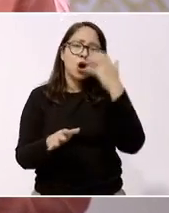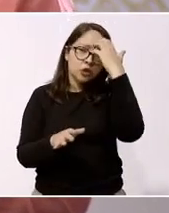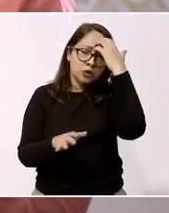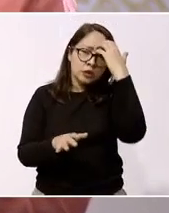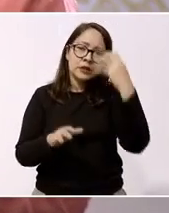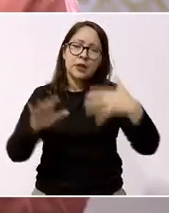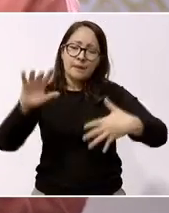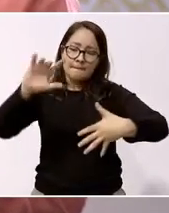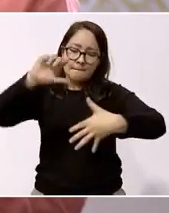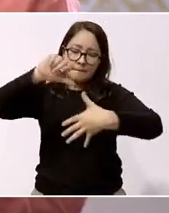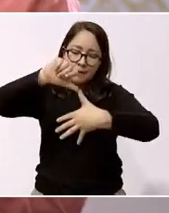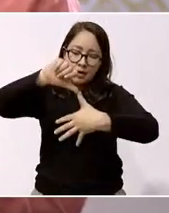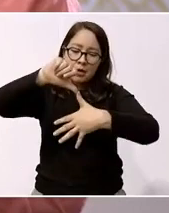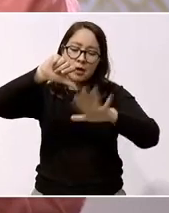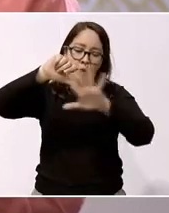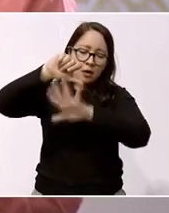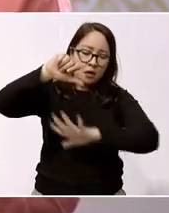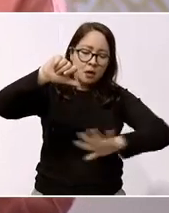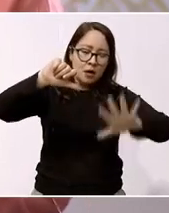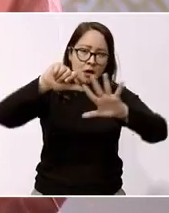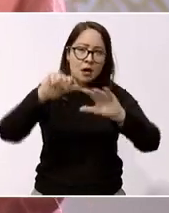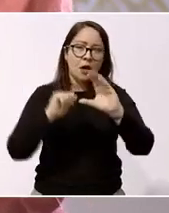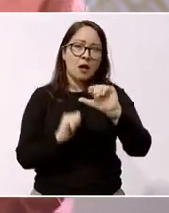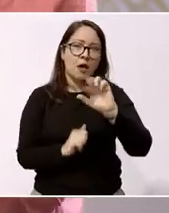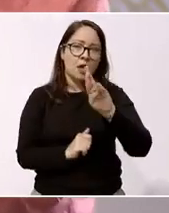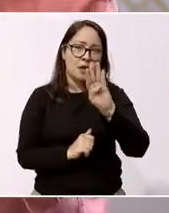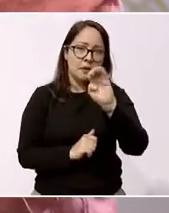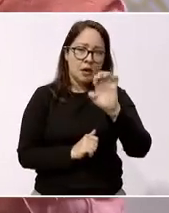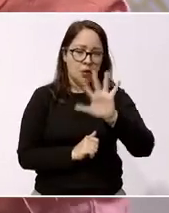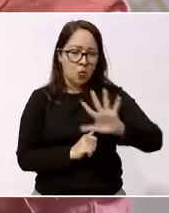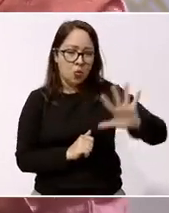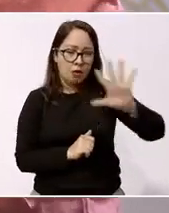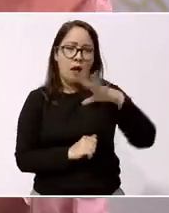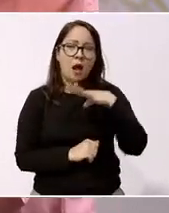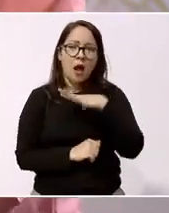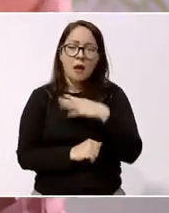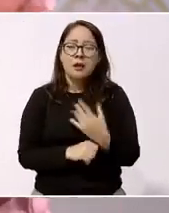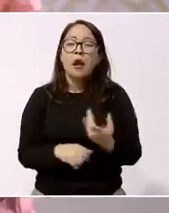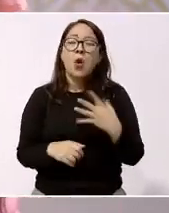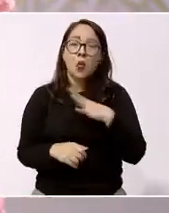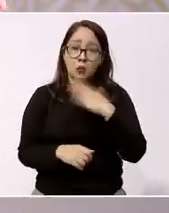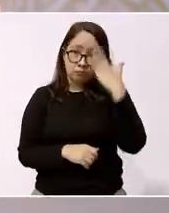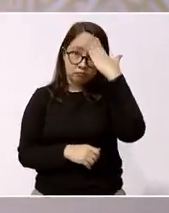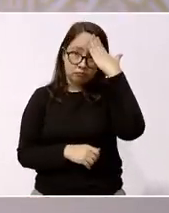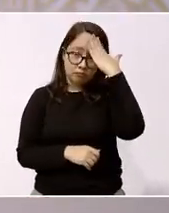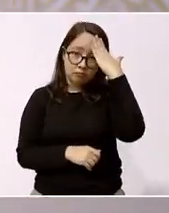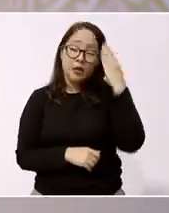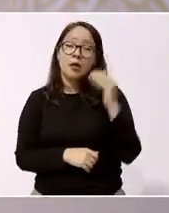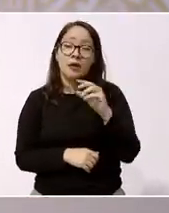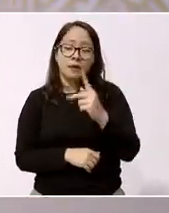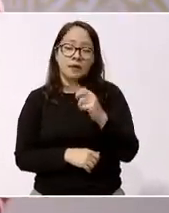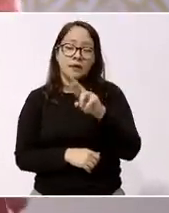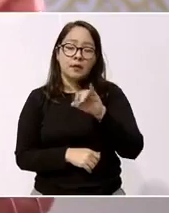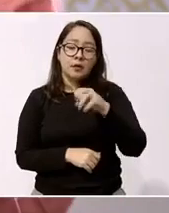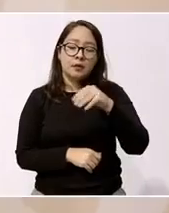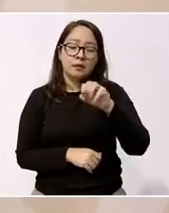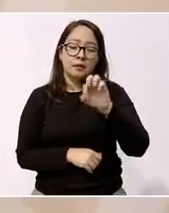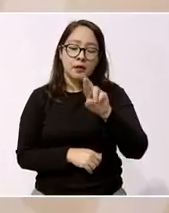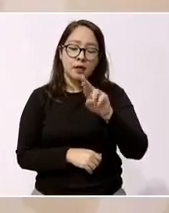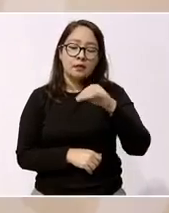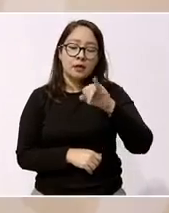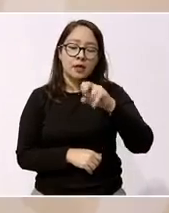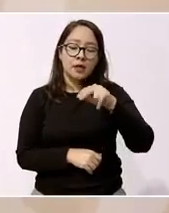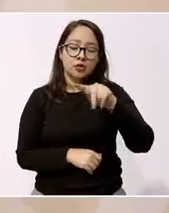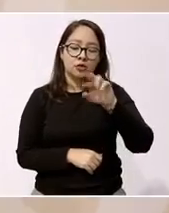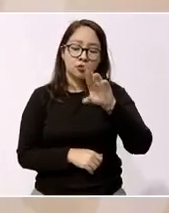el Caribe y el primer ministro de Belice se quejaba de